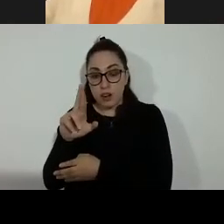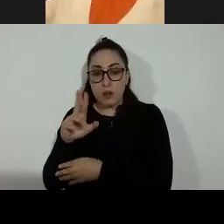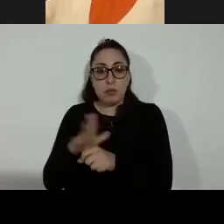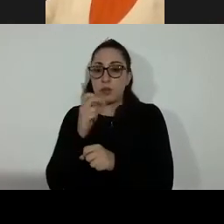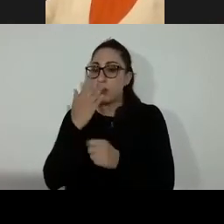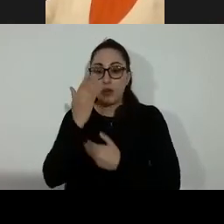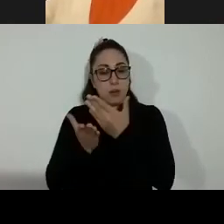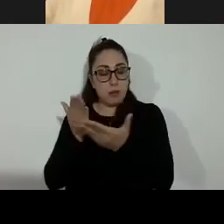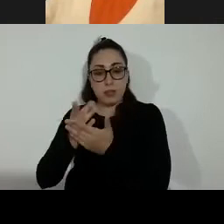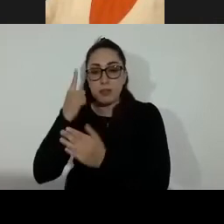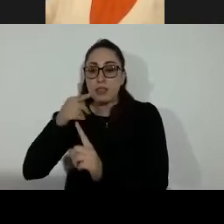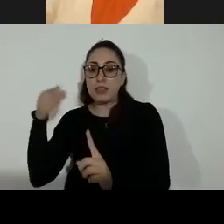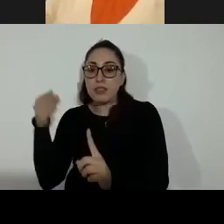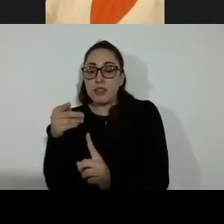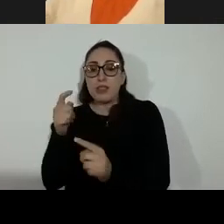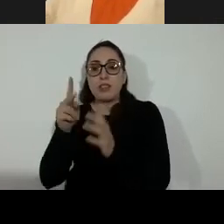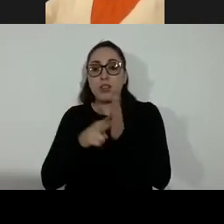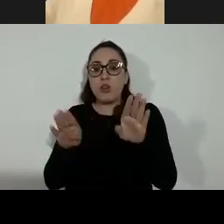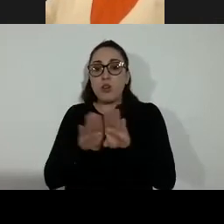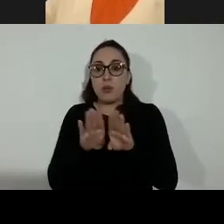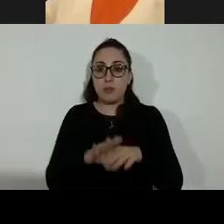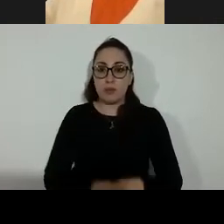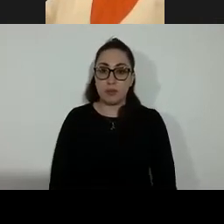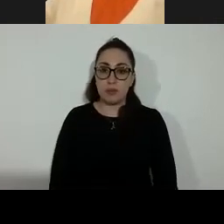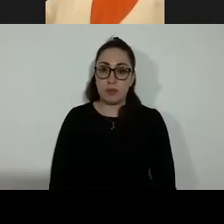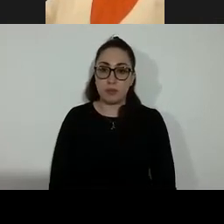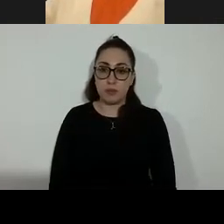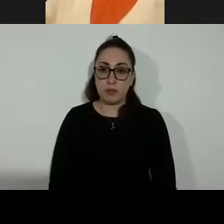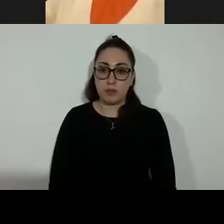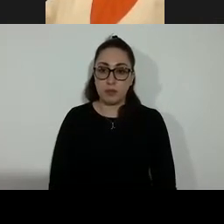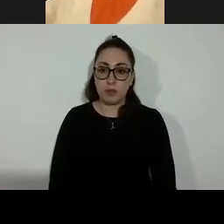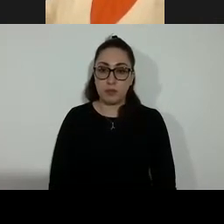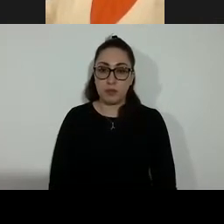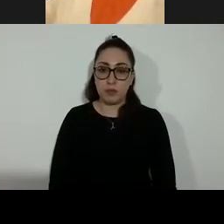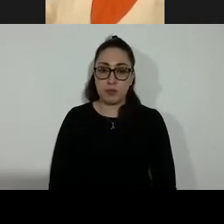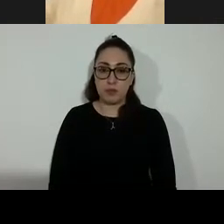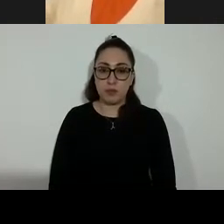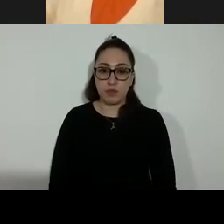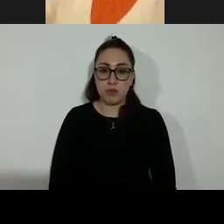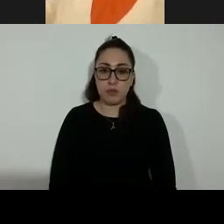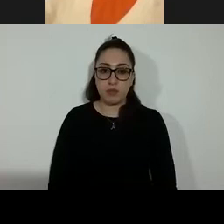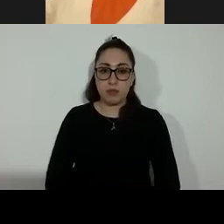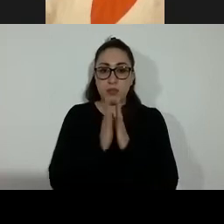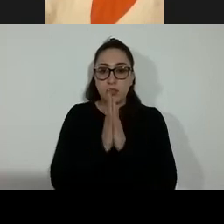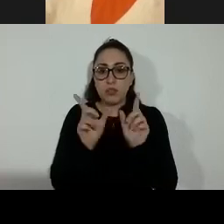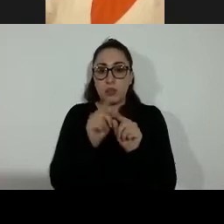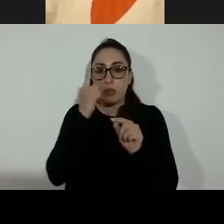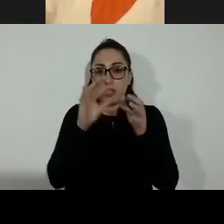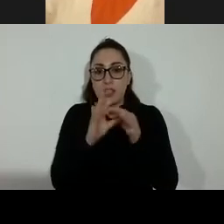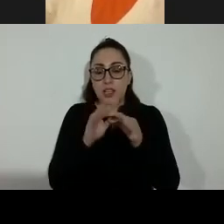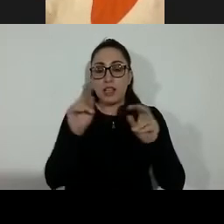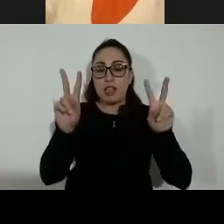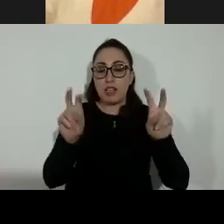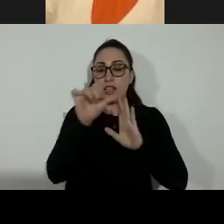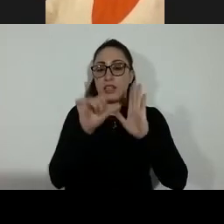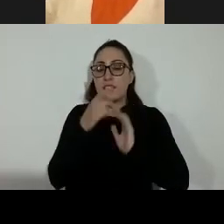reservas. A ver, recordemos lo que dice el artículo, nada más para aclararlo. Dice, se discutirán y votarán